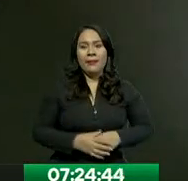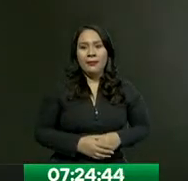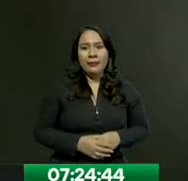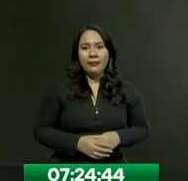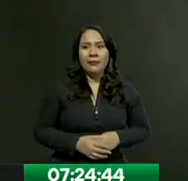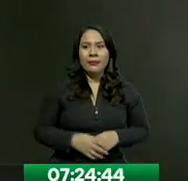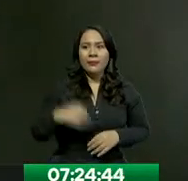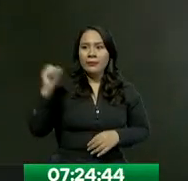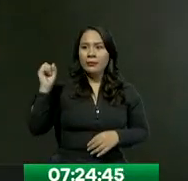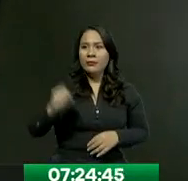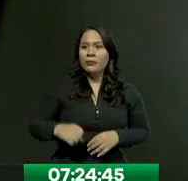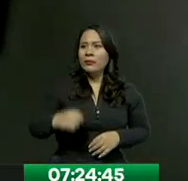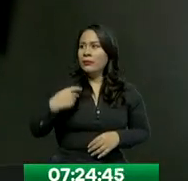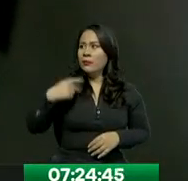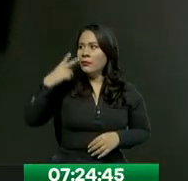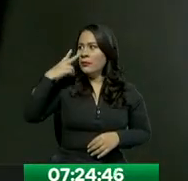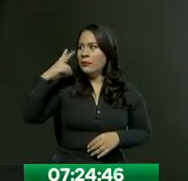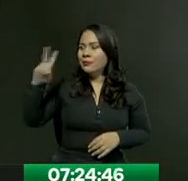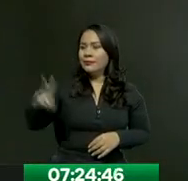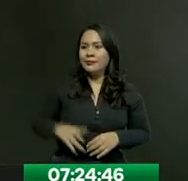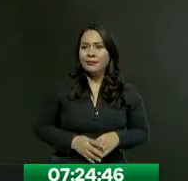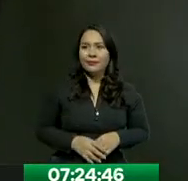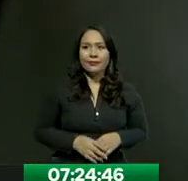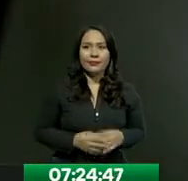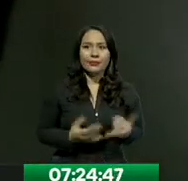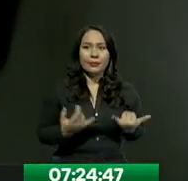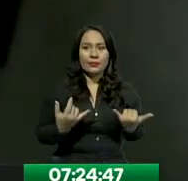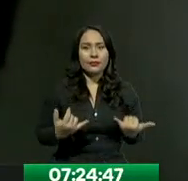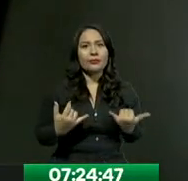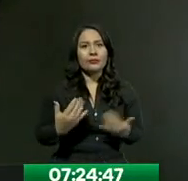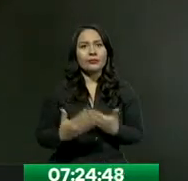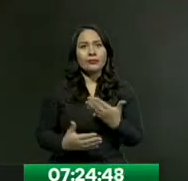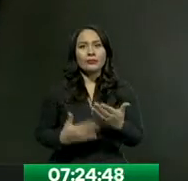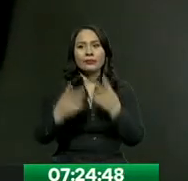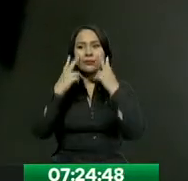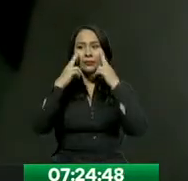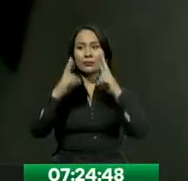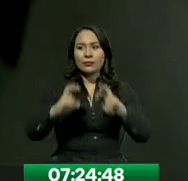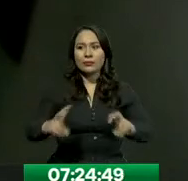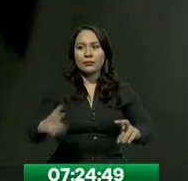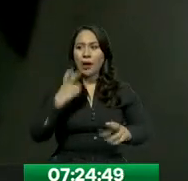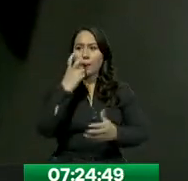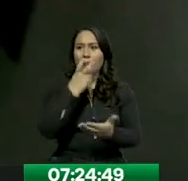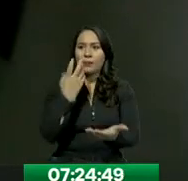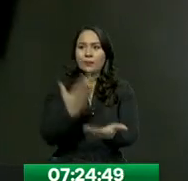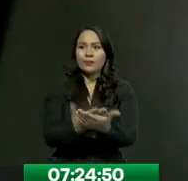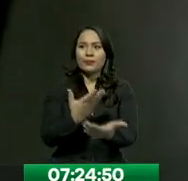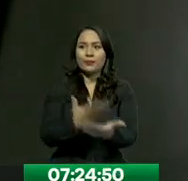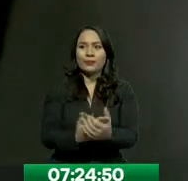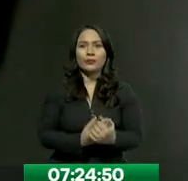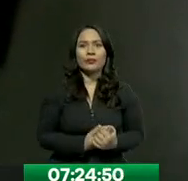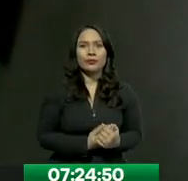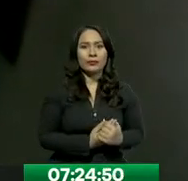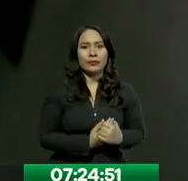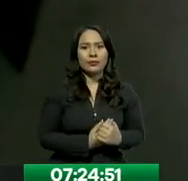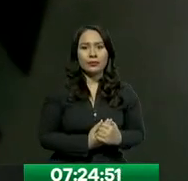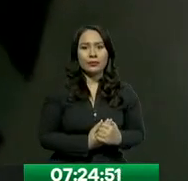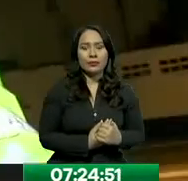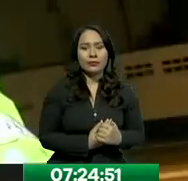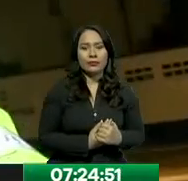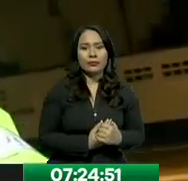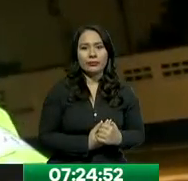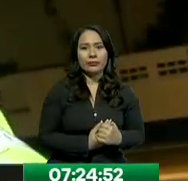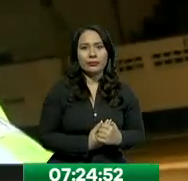portando en su interior varios paquetes tipo ladrillo, que luego de haber sido sometidos a las pruebas preliminares de campo, dieron positivo para clorhidrato de cocaína.